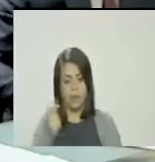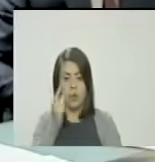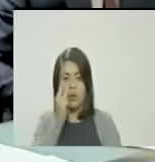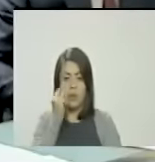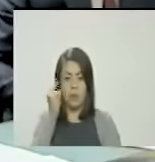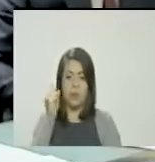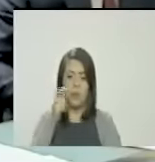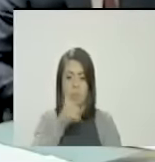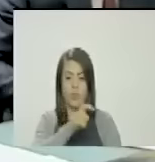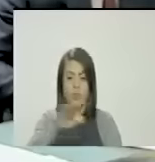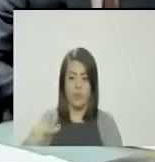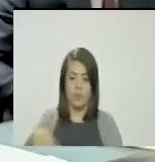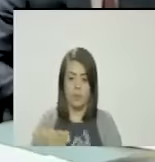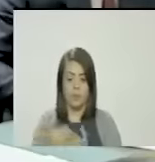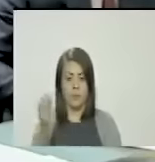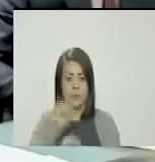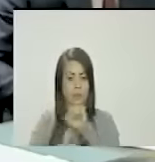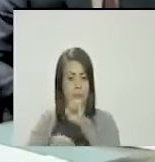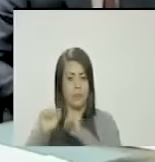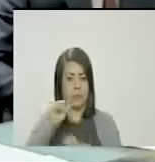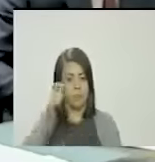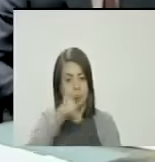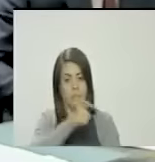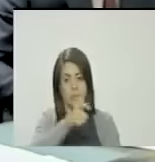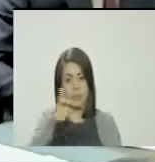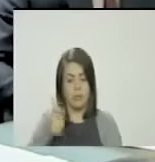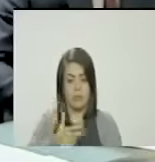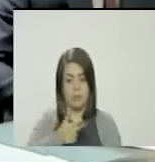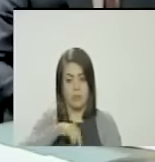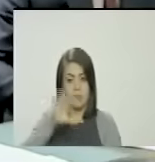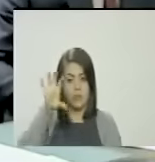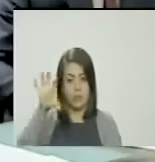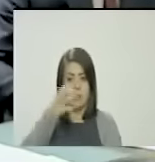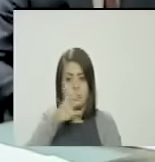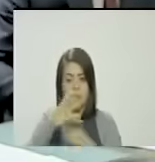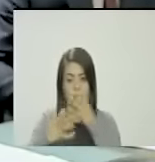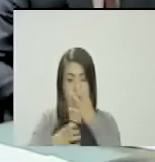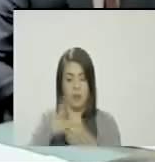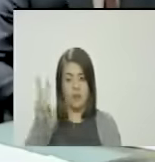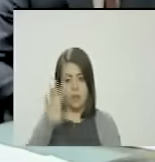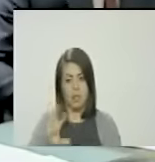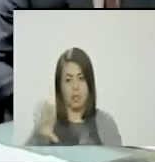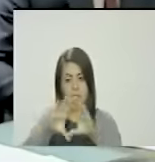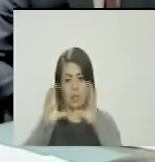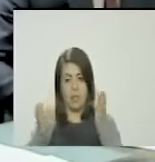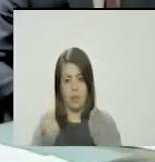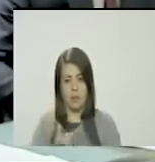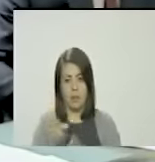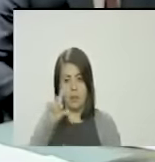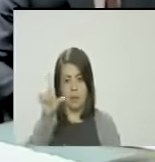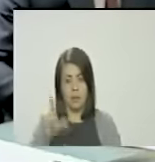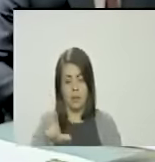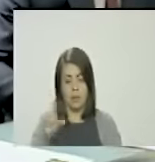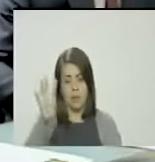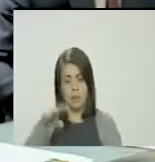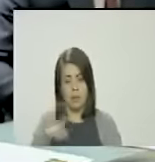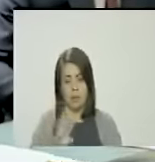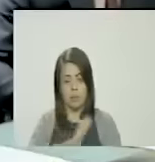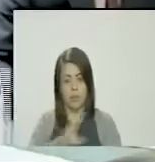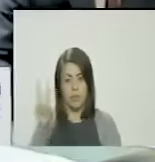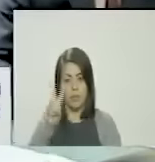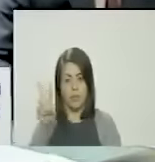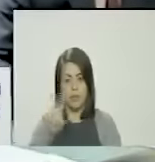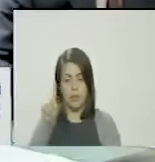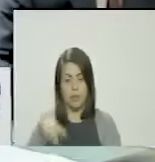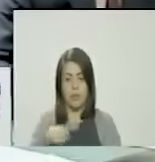y diputadas y el pueblo todo defendimos la soberanía de nuestra patria y gritamos a Venezuela y al mundo que el Esequibo es de Venezuela.